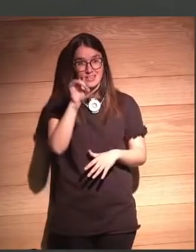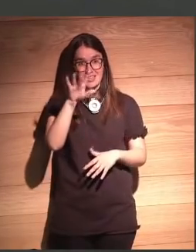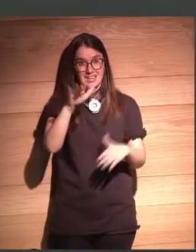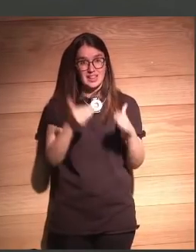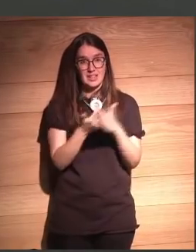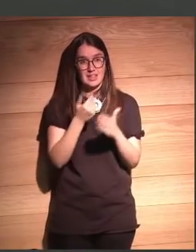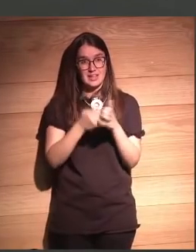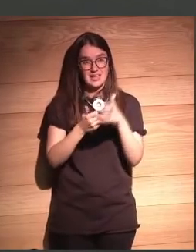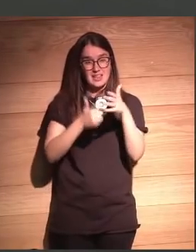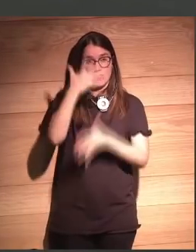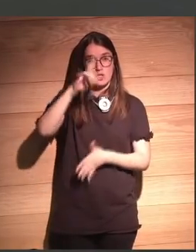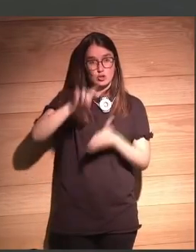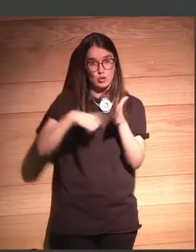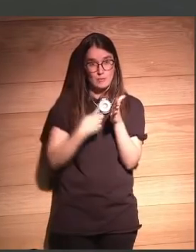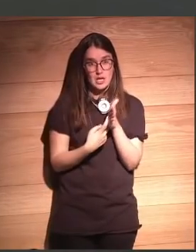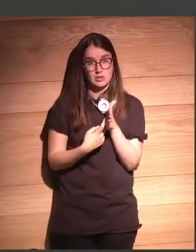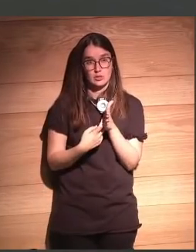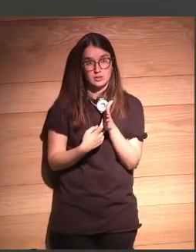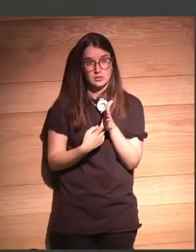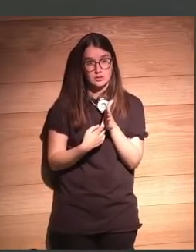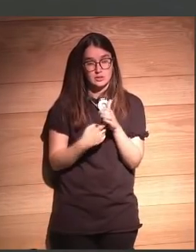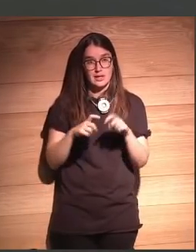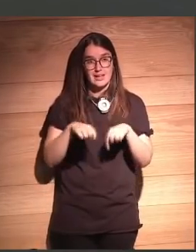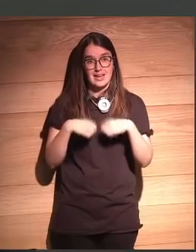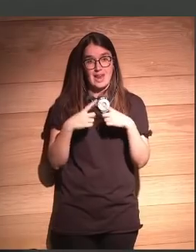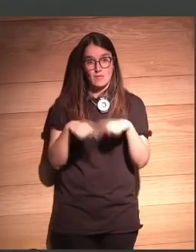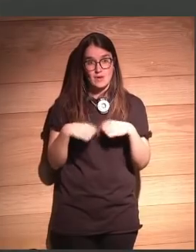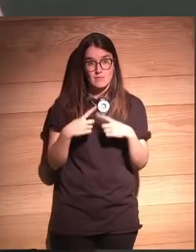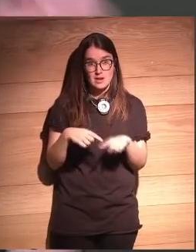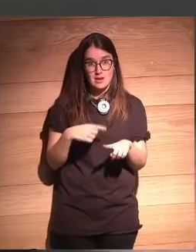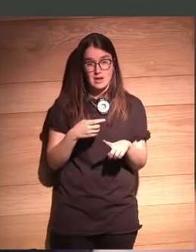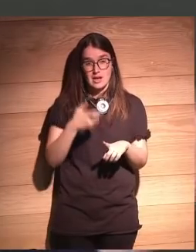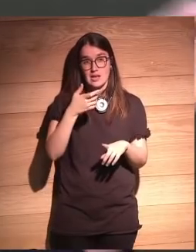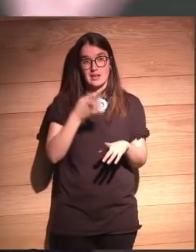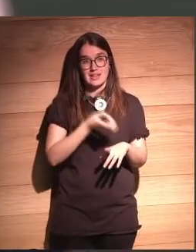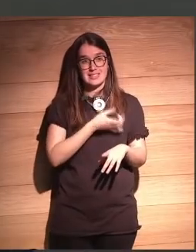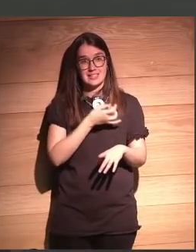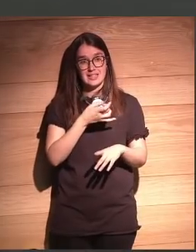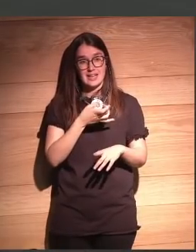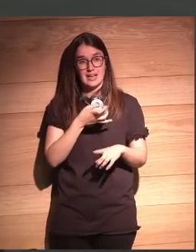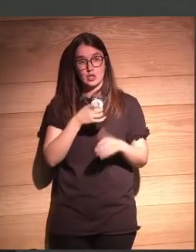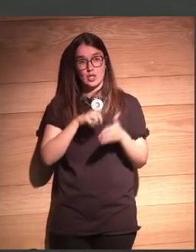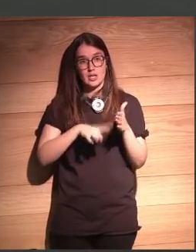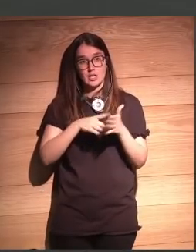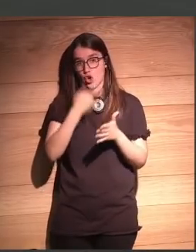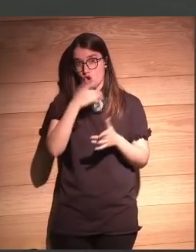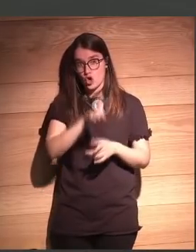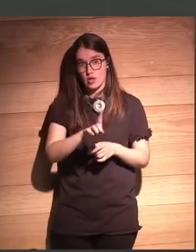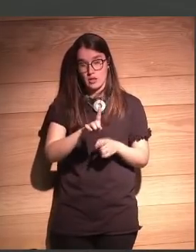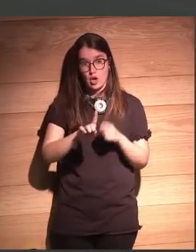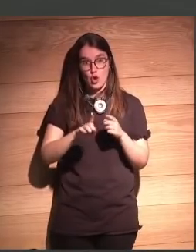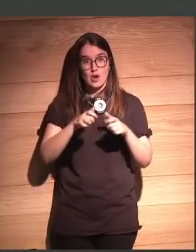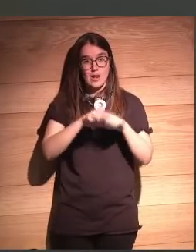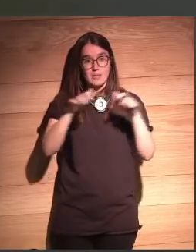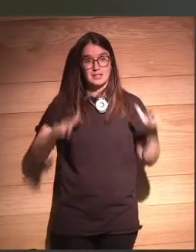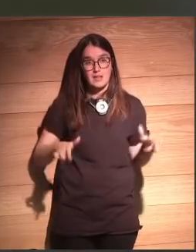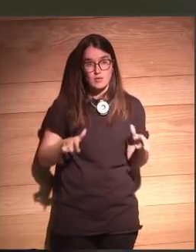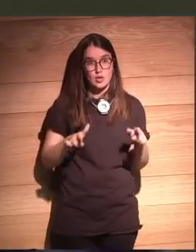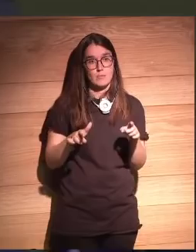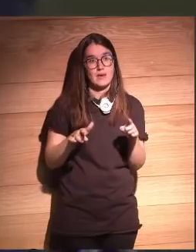días vacían edificios enteros. Y la familia, que no conoce el sindicato de inquilinos ni la plataforma de afectados por la hipoteca, el alquiler